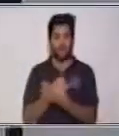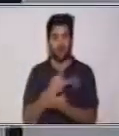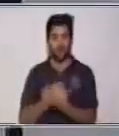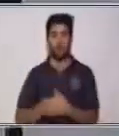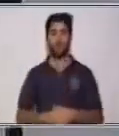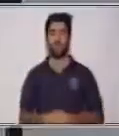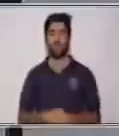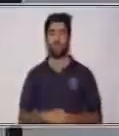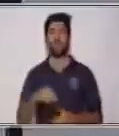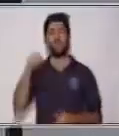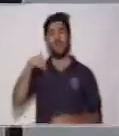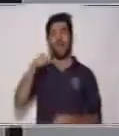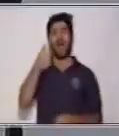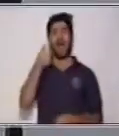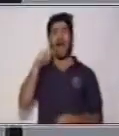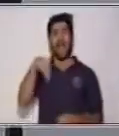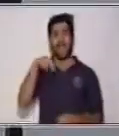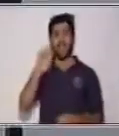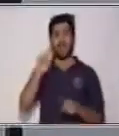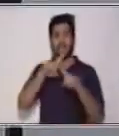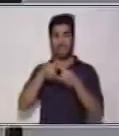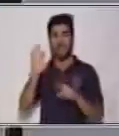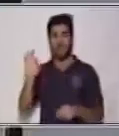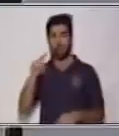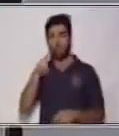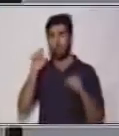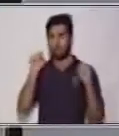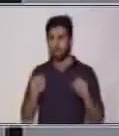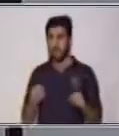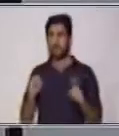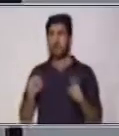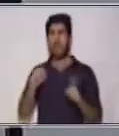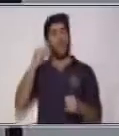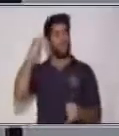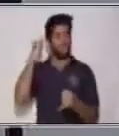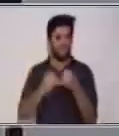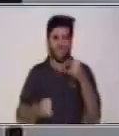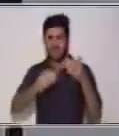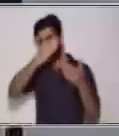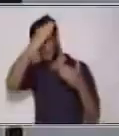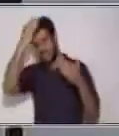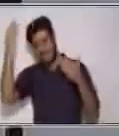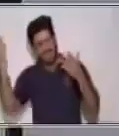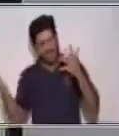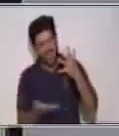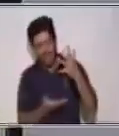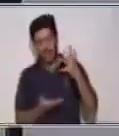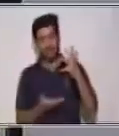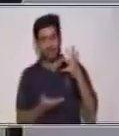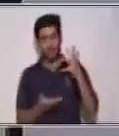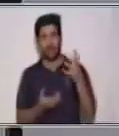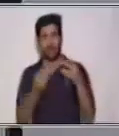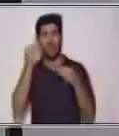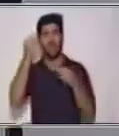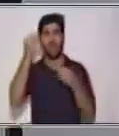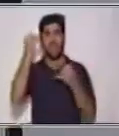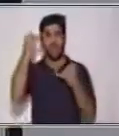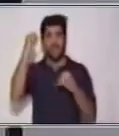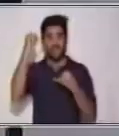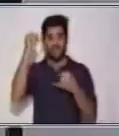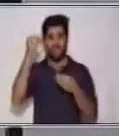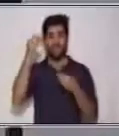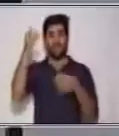dentro de los anexos, este material se coloca al final de nuestro informe y este podría